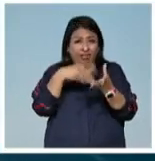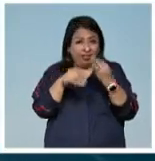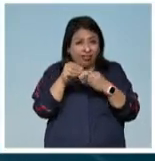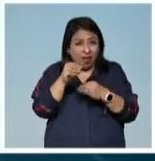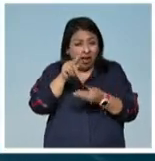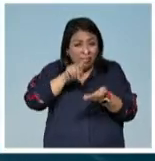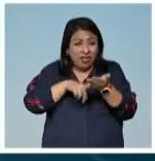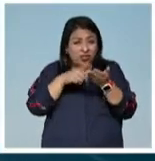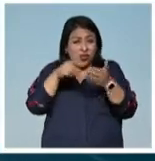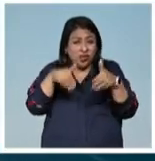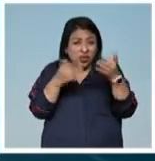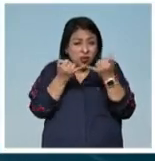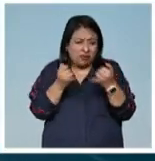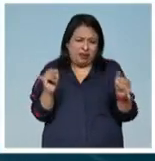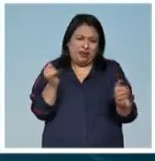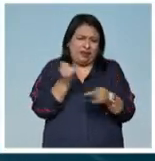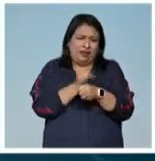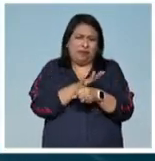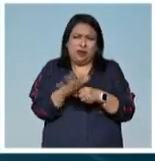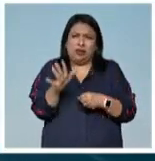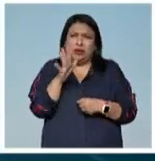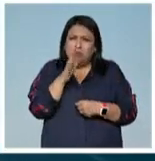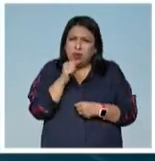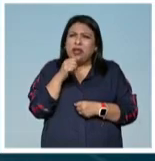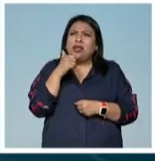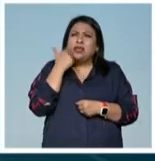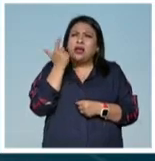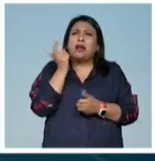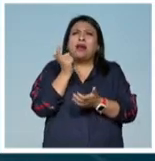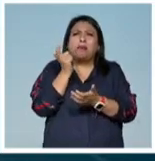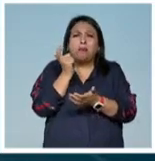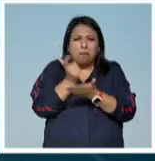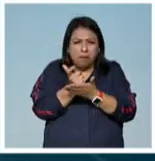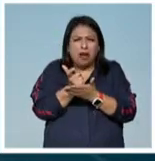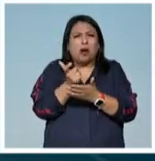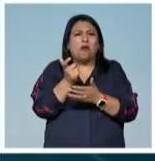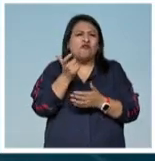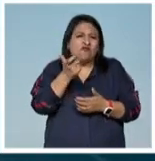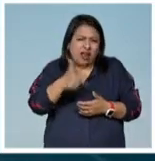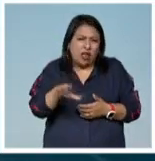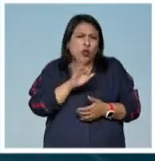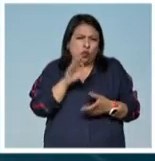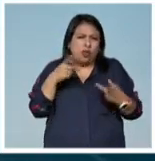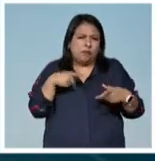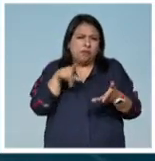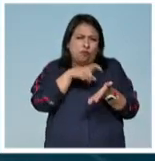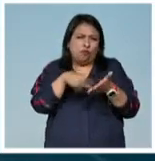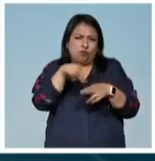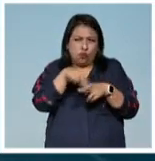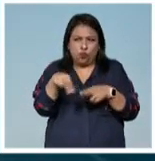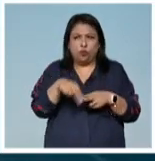un teatro independiente. No es posible si buscas tener precios abordables para el público.